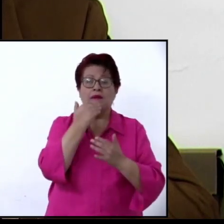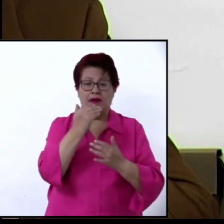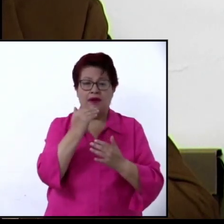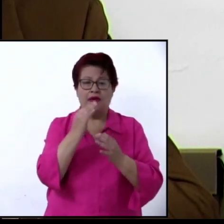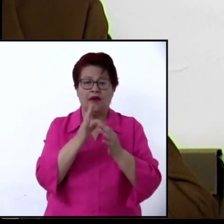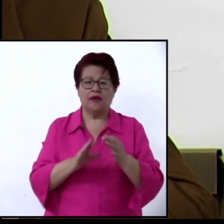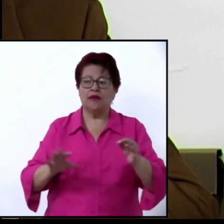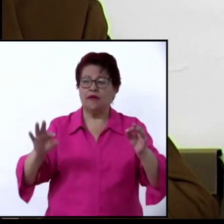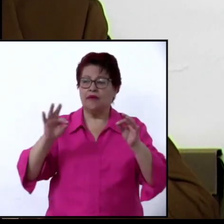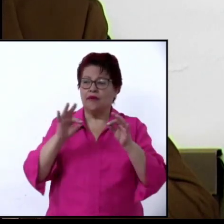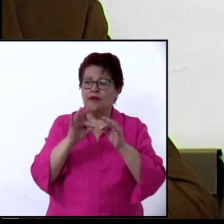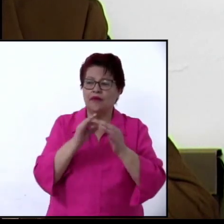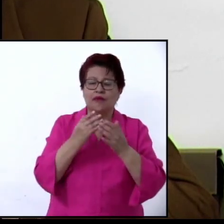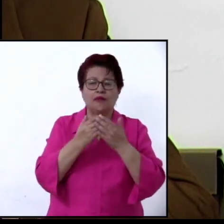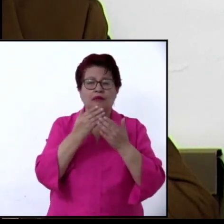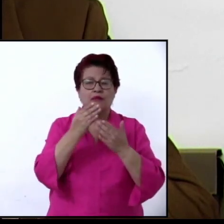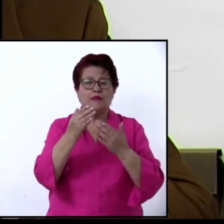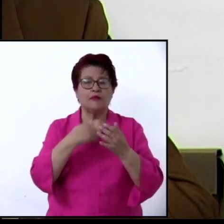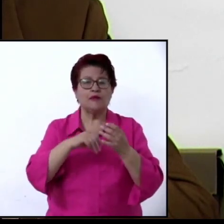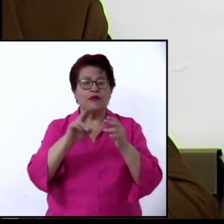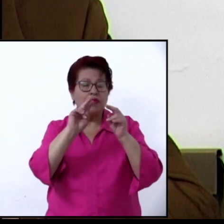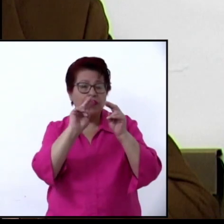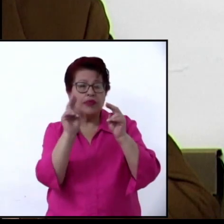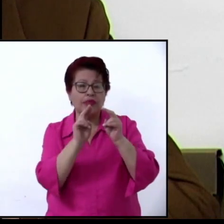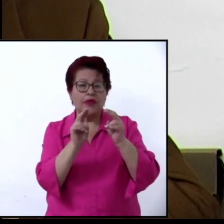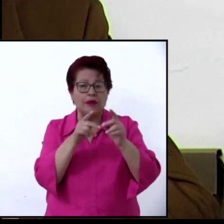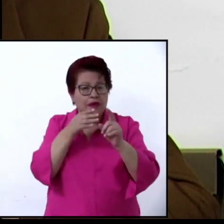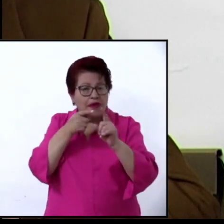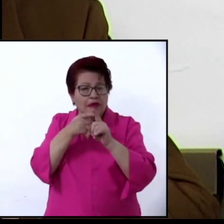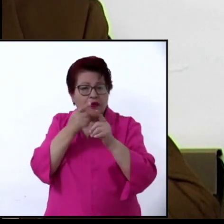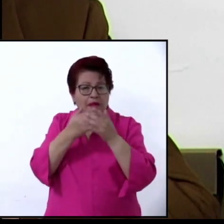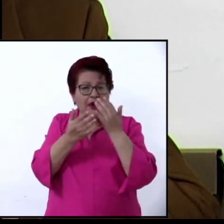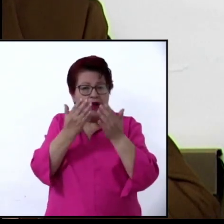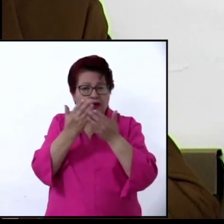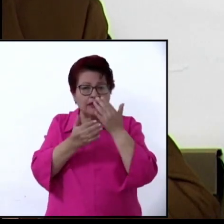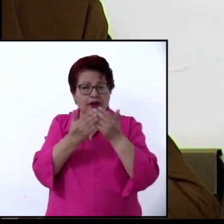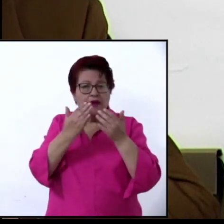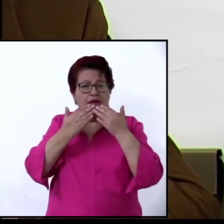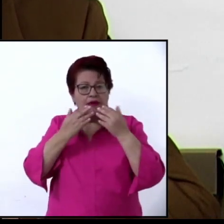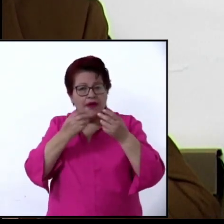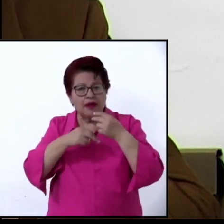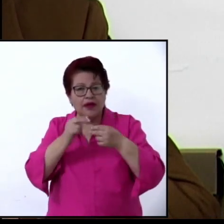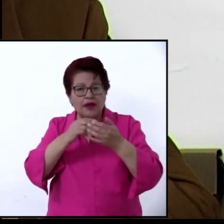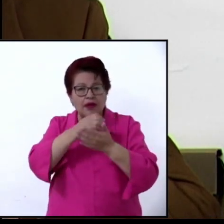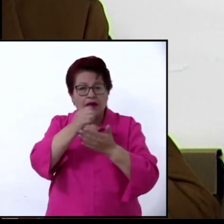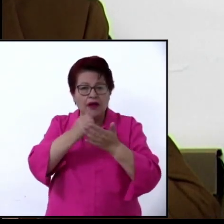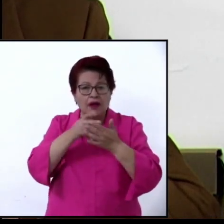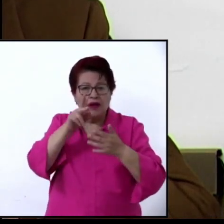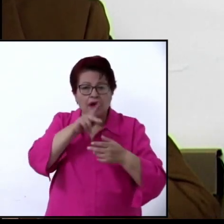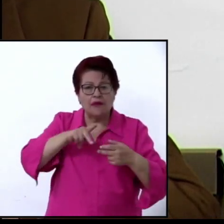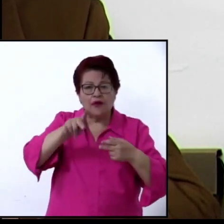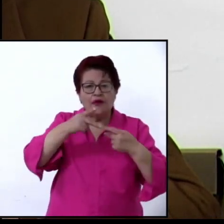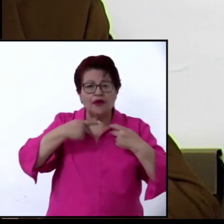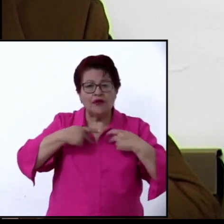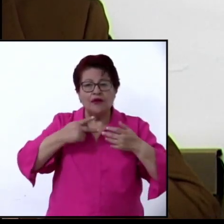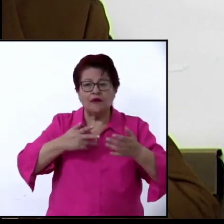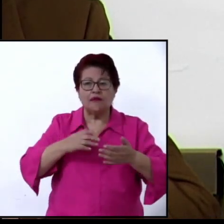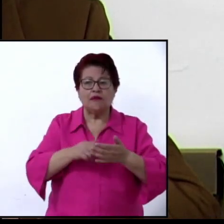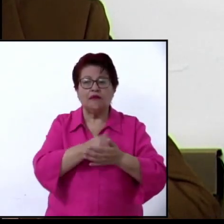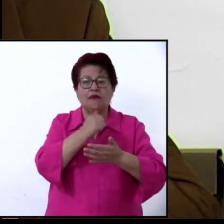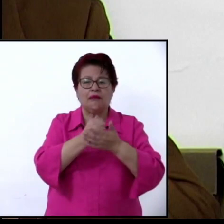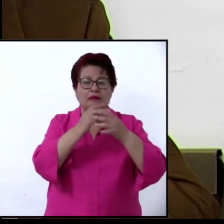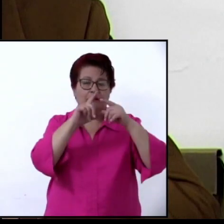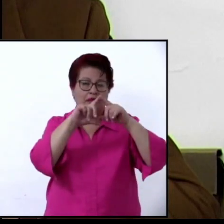porque es uno de los temas centrales para poder generar bienestar en la población de nuestro país. Fíjense ustedes